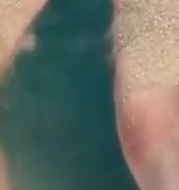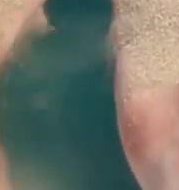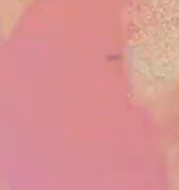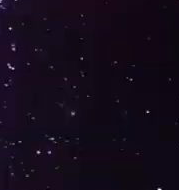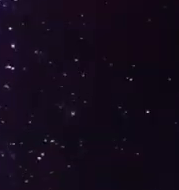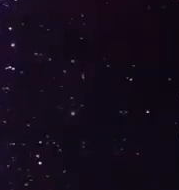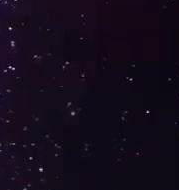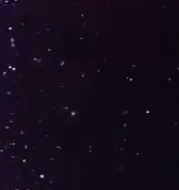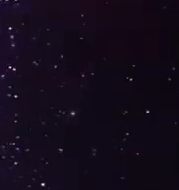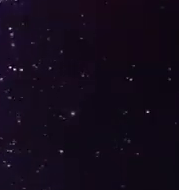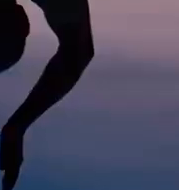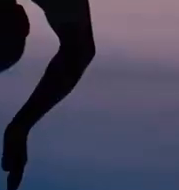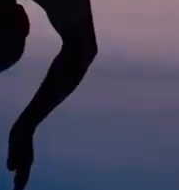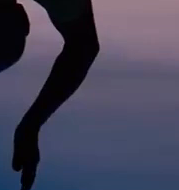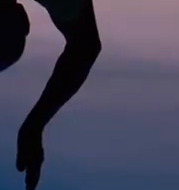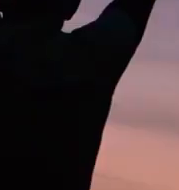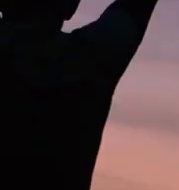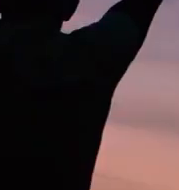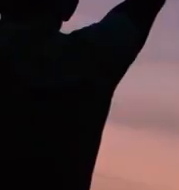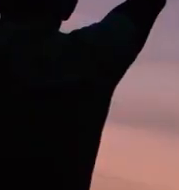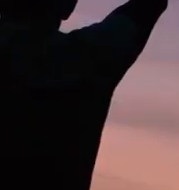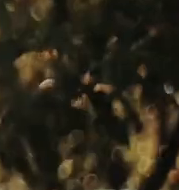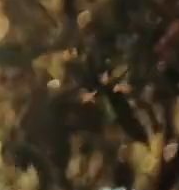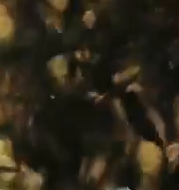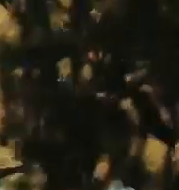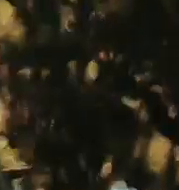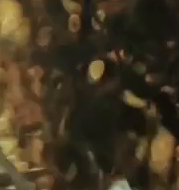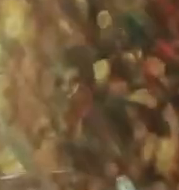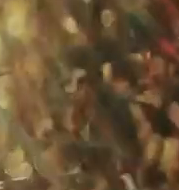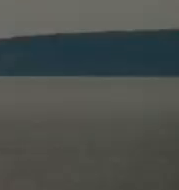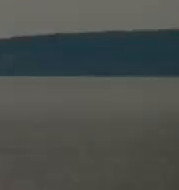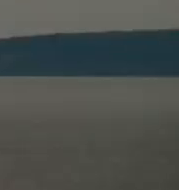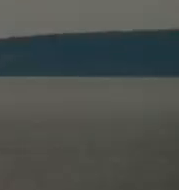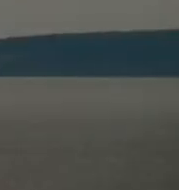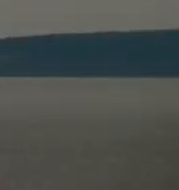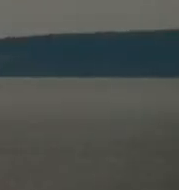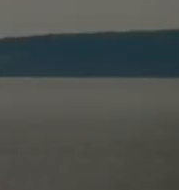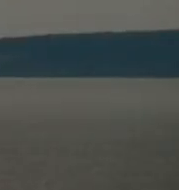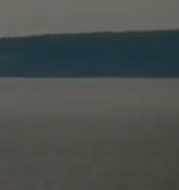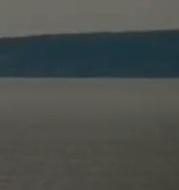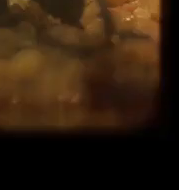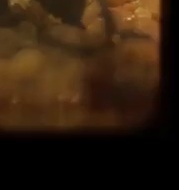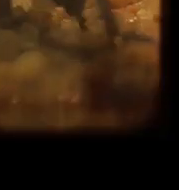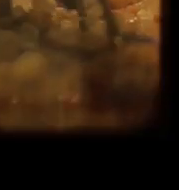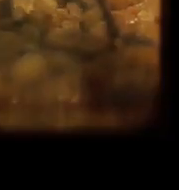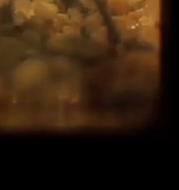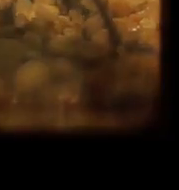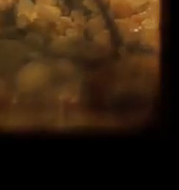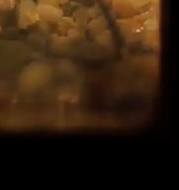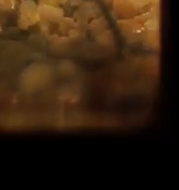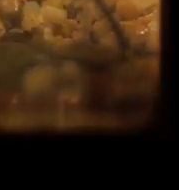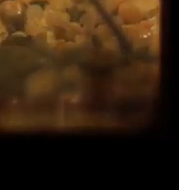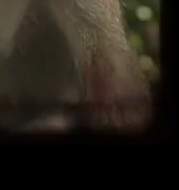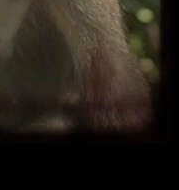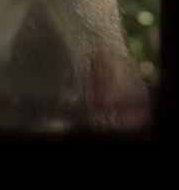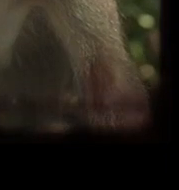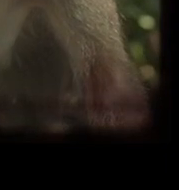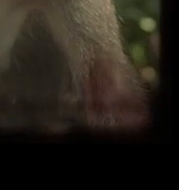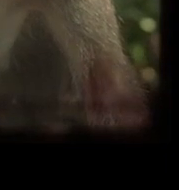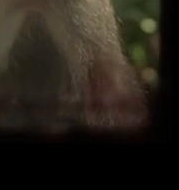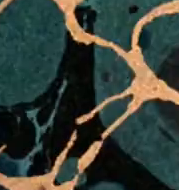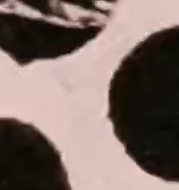materia, conciencia y espíritu. ¿O es tal vez lo que hacemos? Prosperar entre las